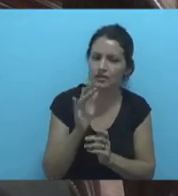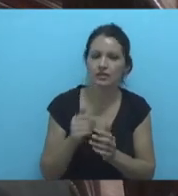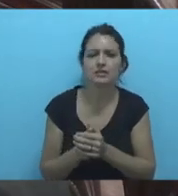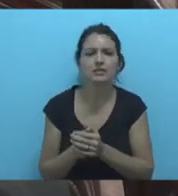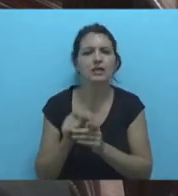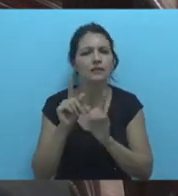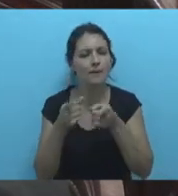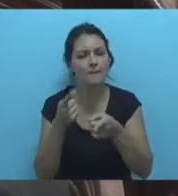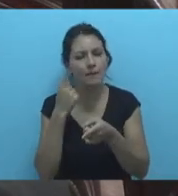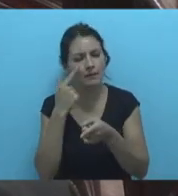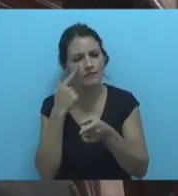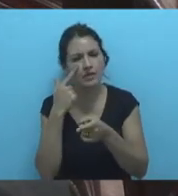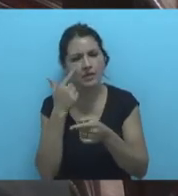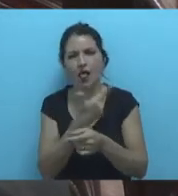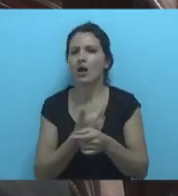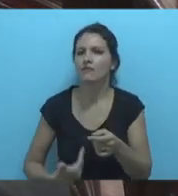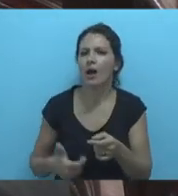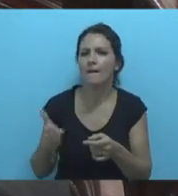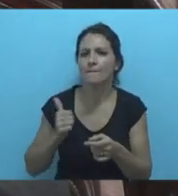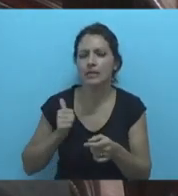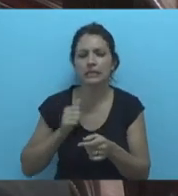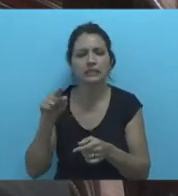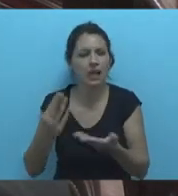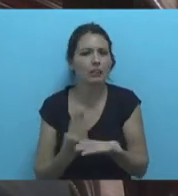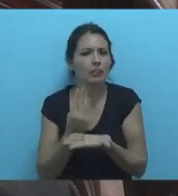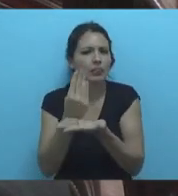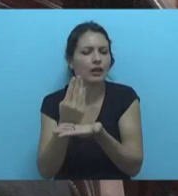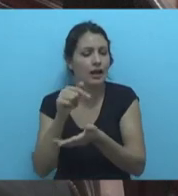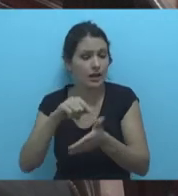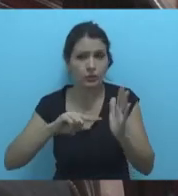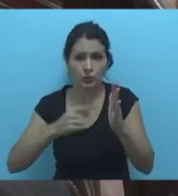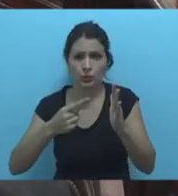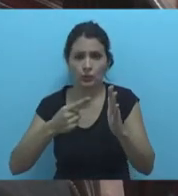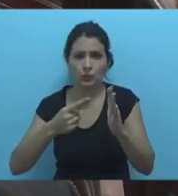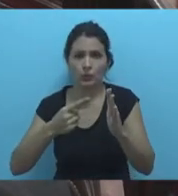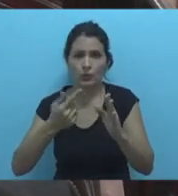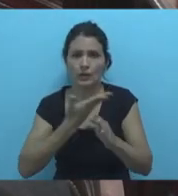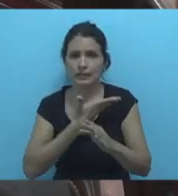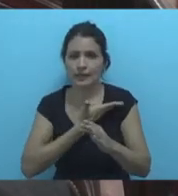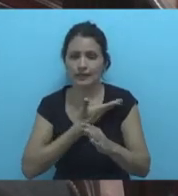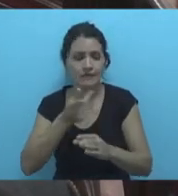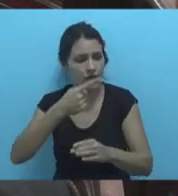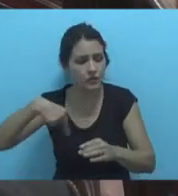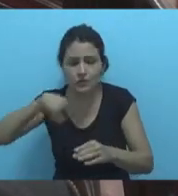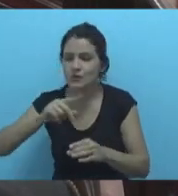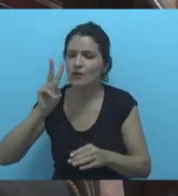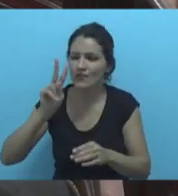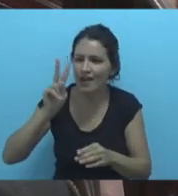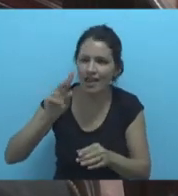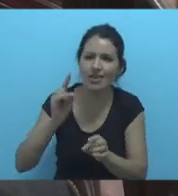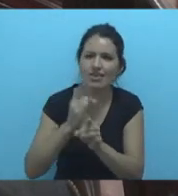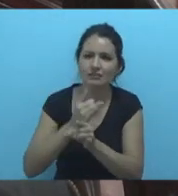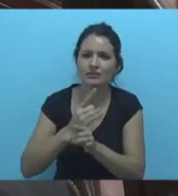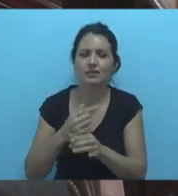dictadura, y era una de las referentes de la ciudad de Santa Fe más conocidas, que veíamos más a menudo,